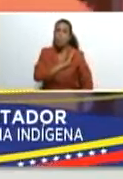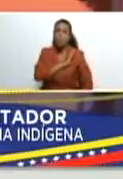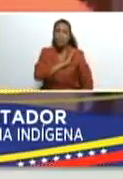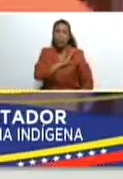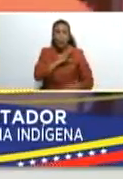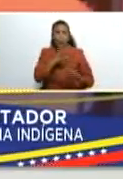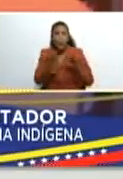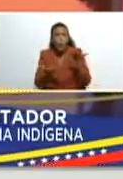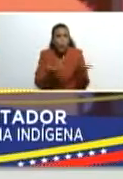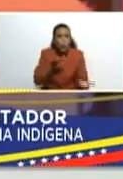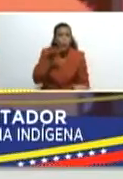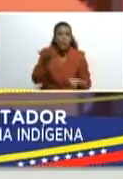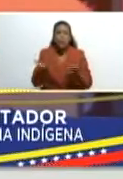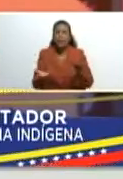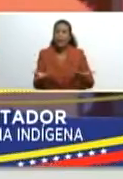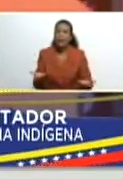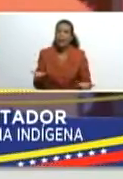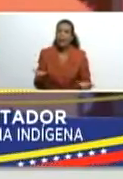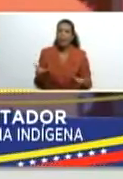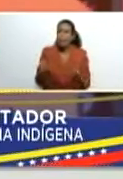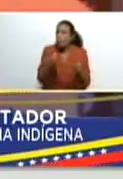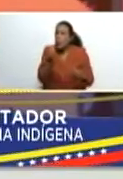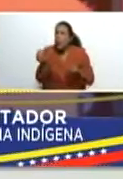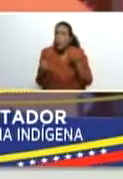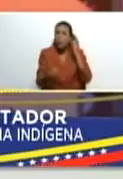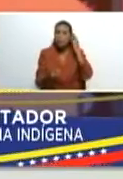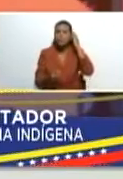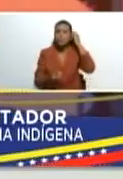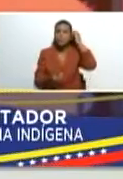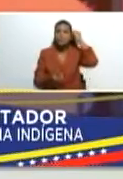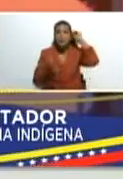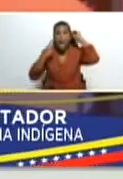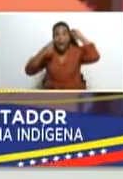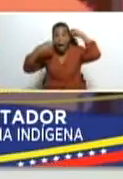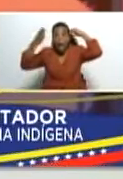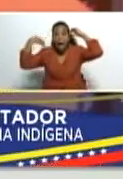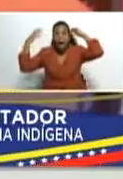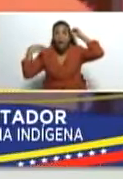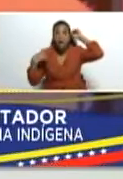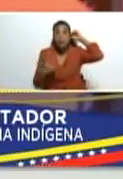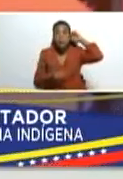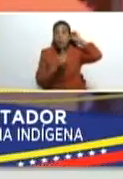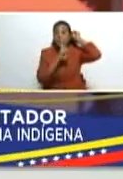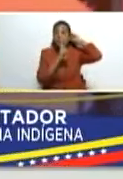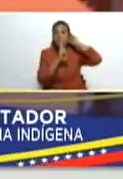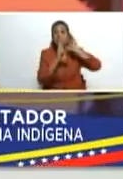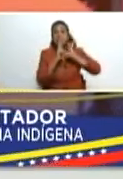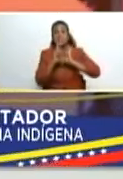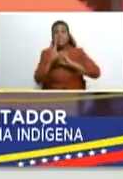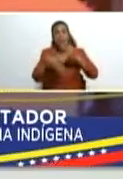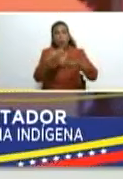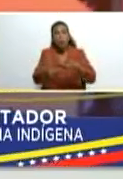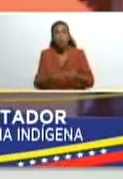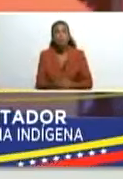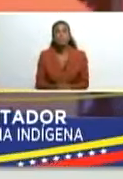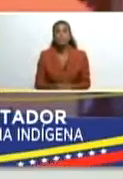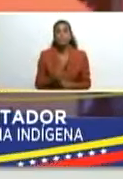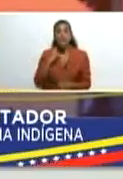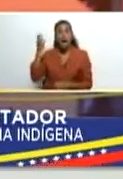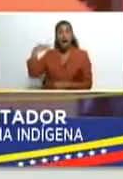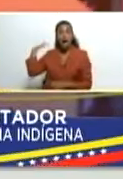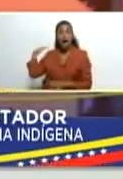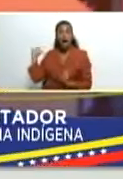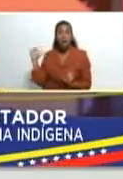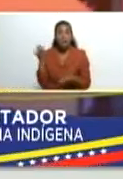recaída y porque la vieja visión de la Cuarta República, de la